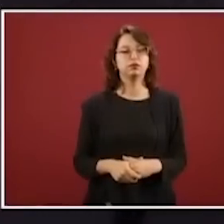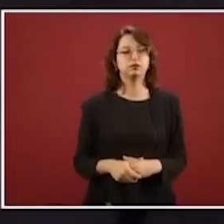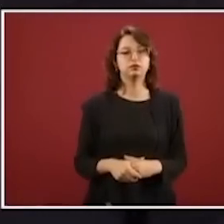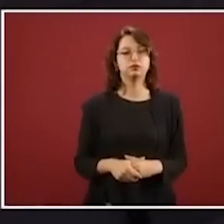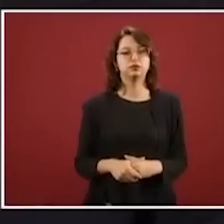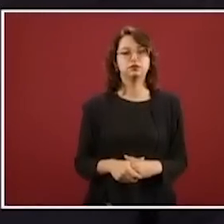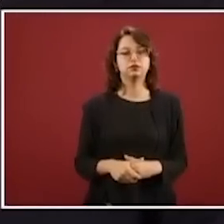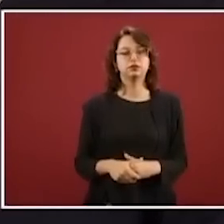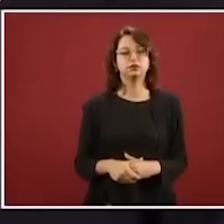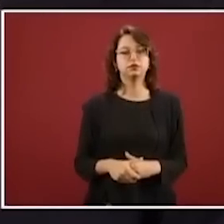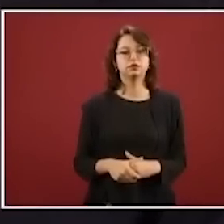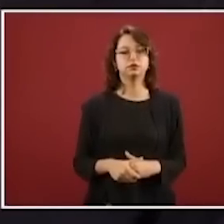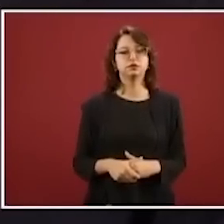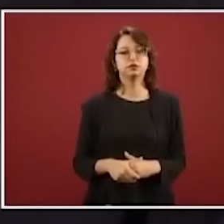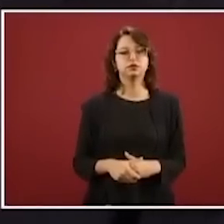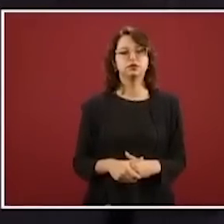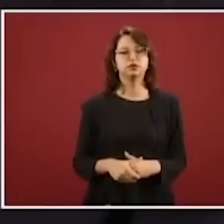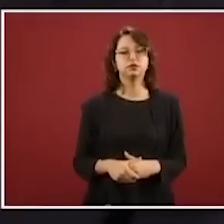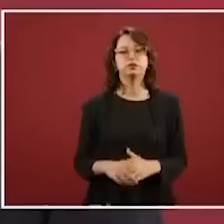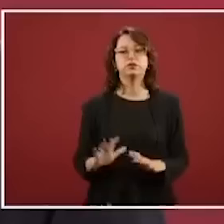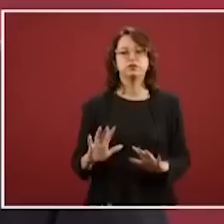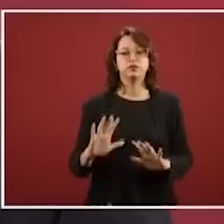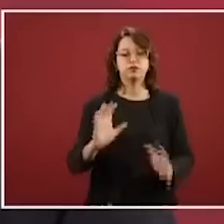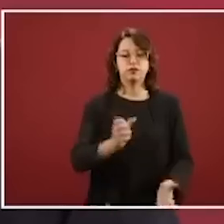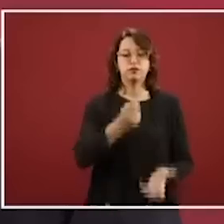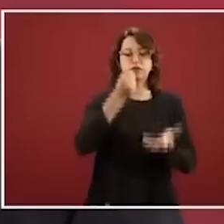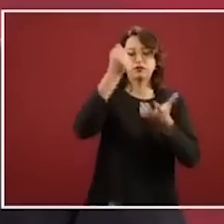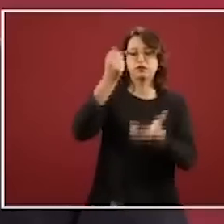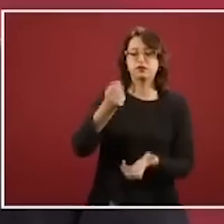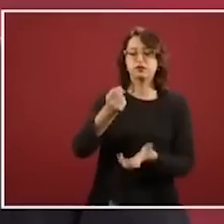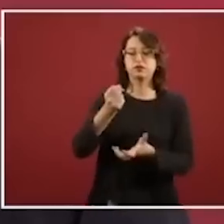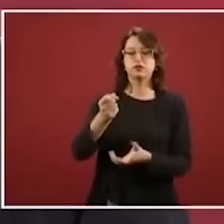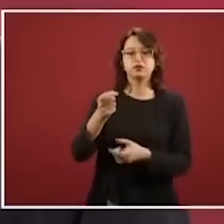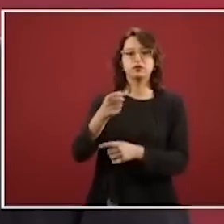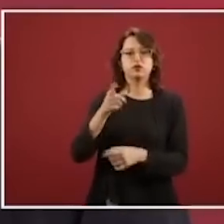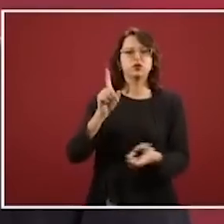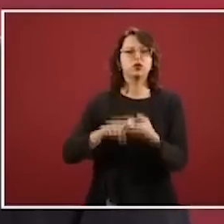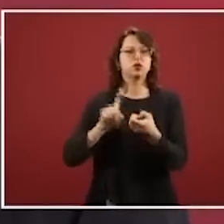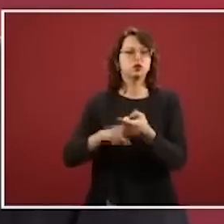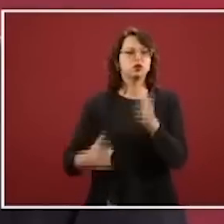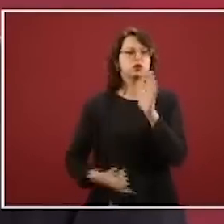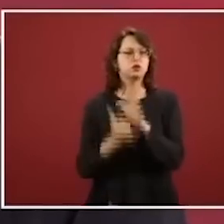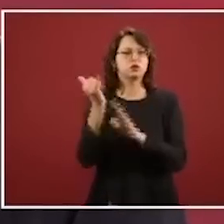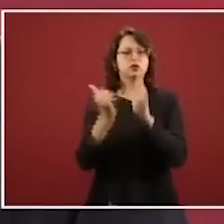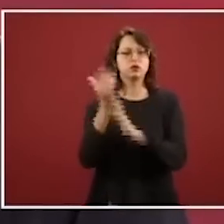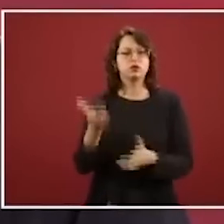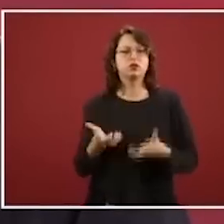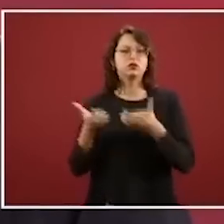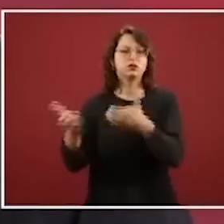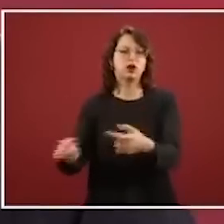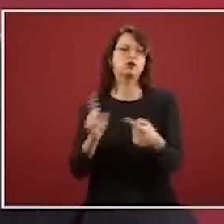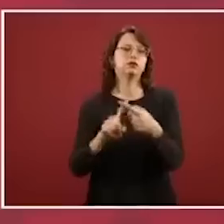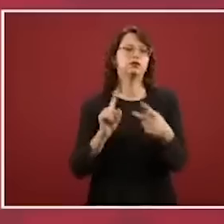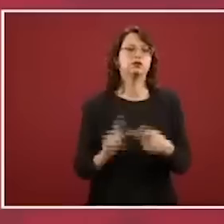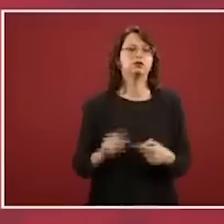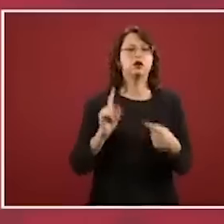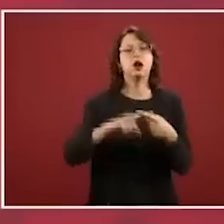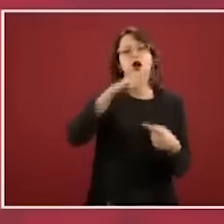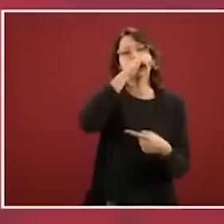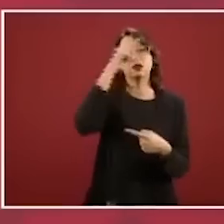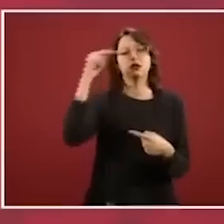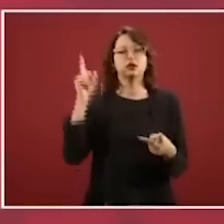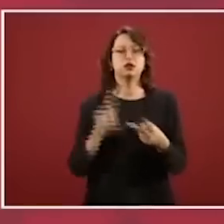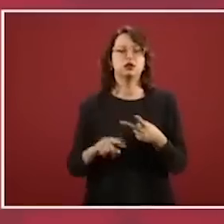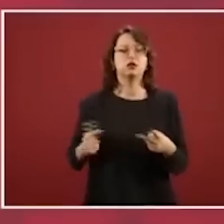destinar a caminos de Nayarit y Guanajuato,